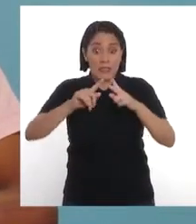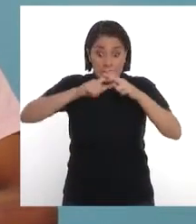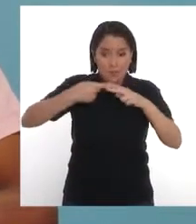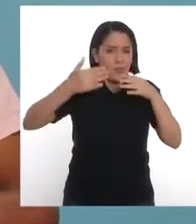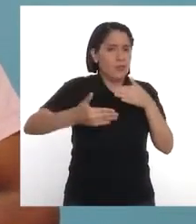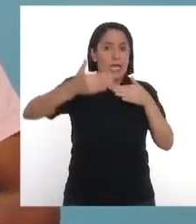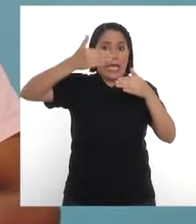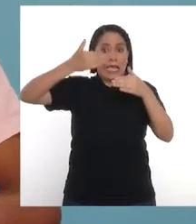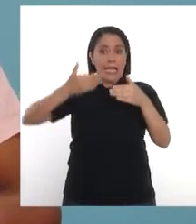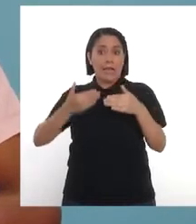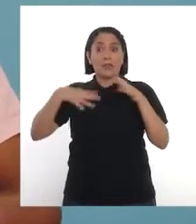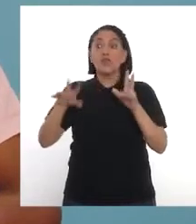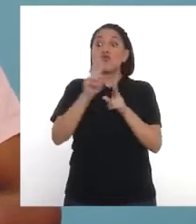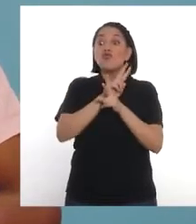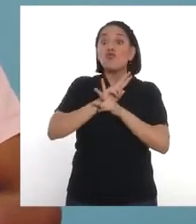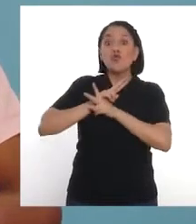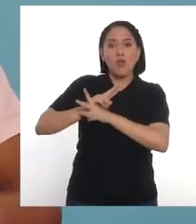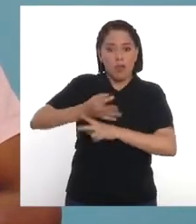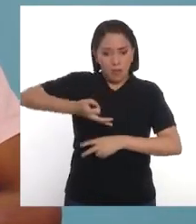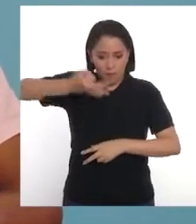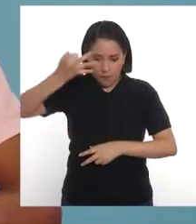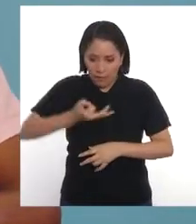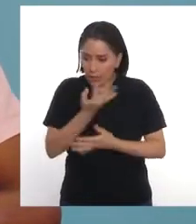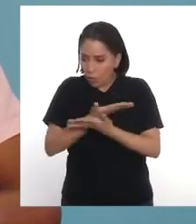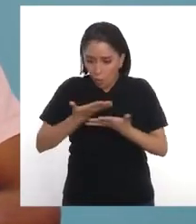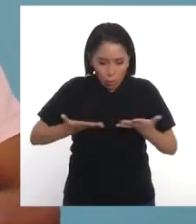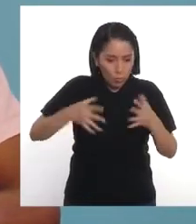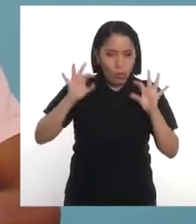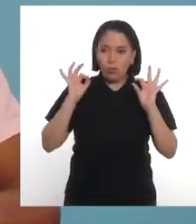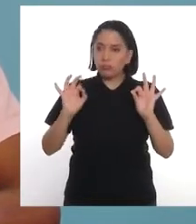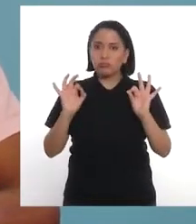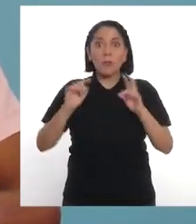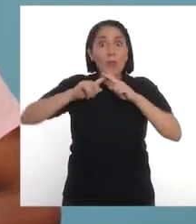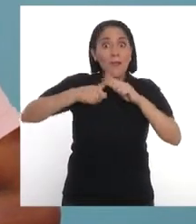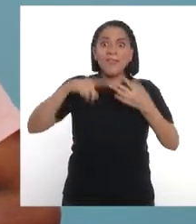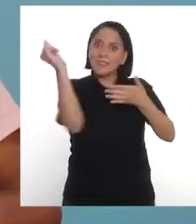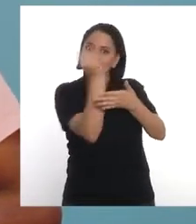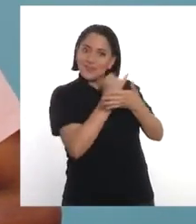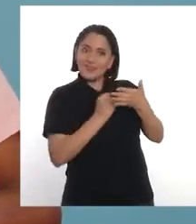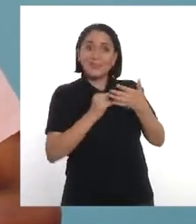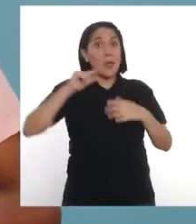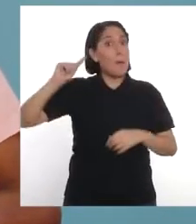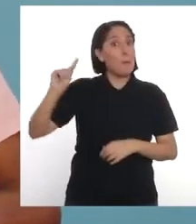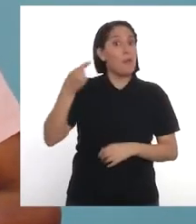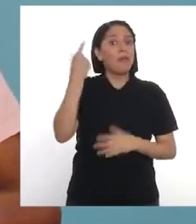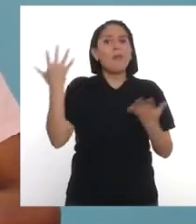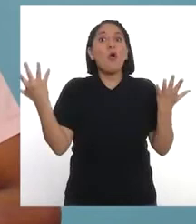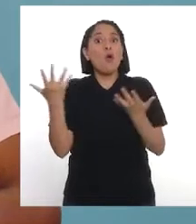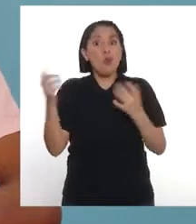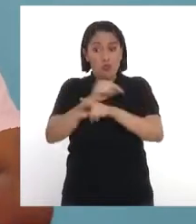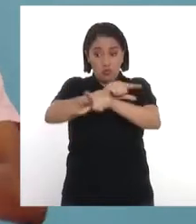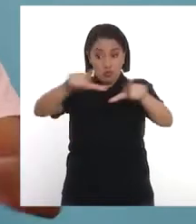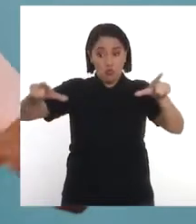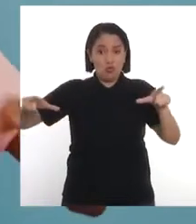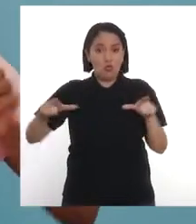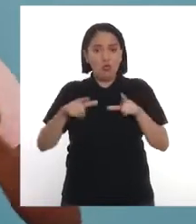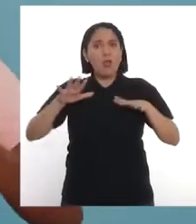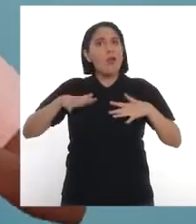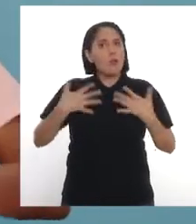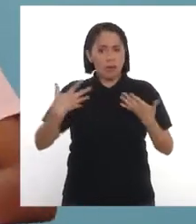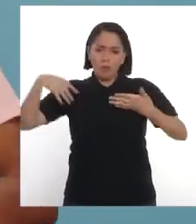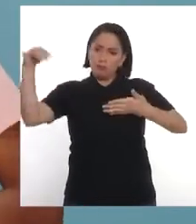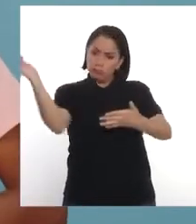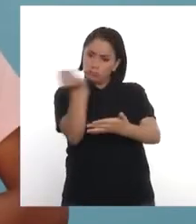Antes de empezar, debemos asegurarnos de que contemos con todo lo necesario para dibujar. Primero, debemos ubicarnos en un espacio donde